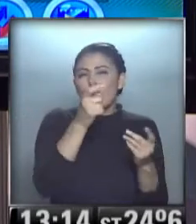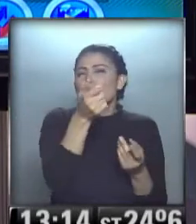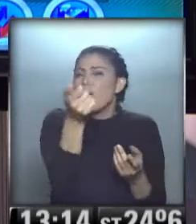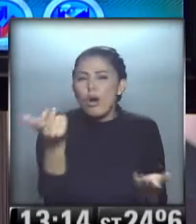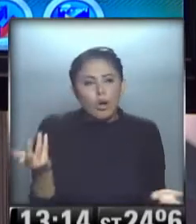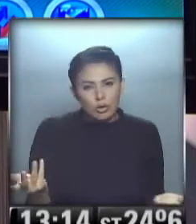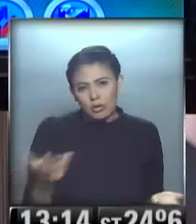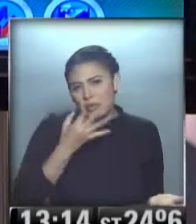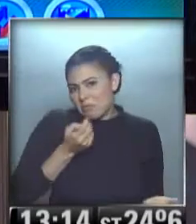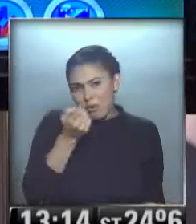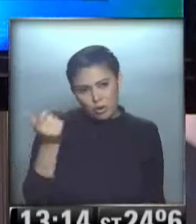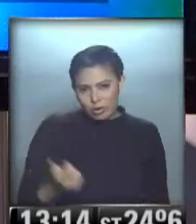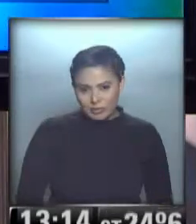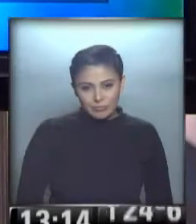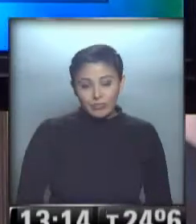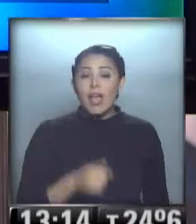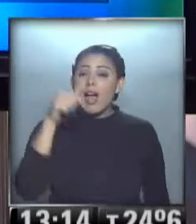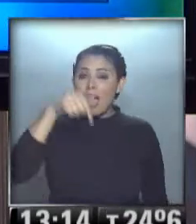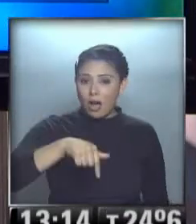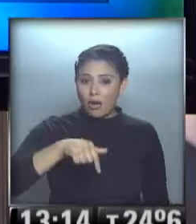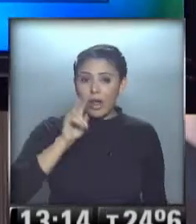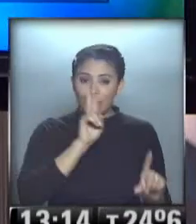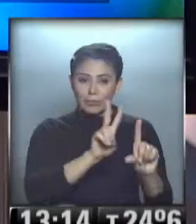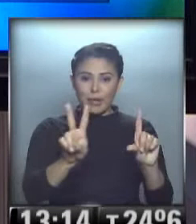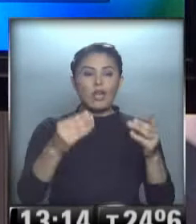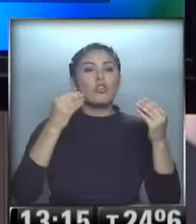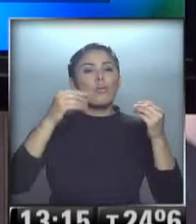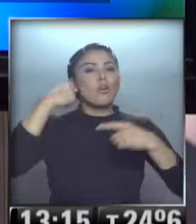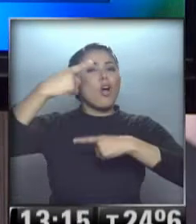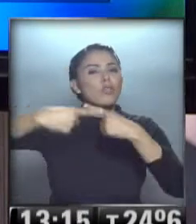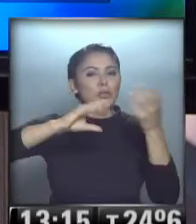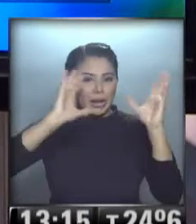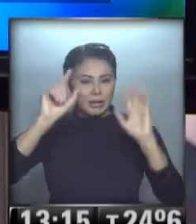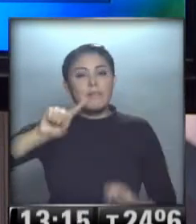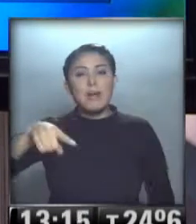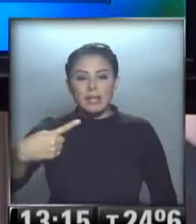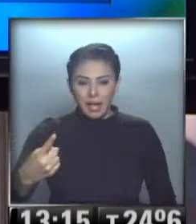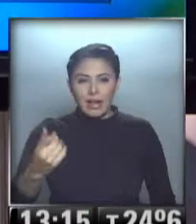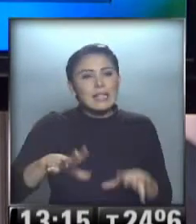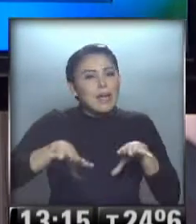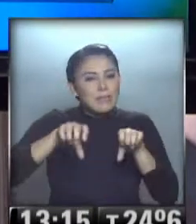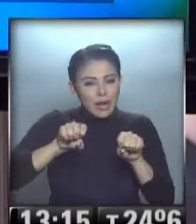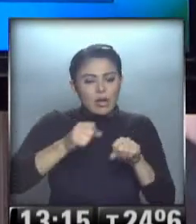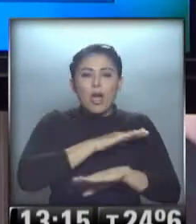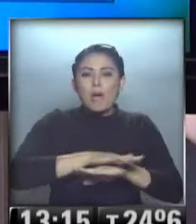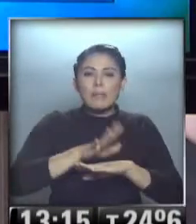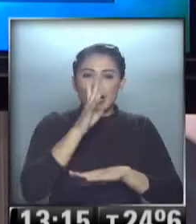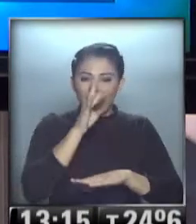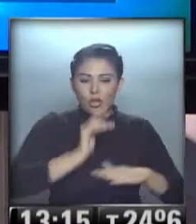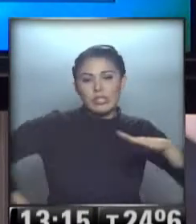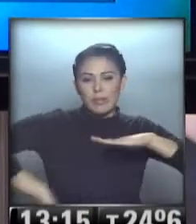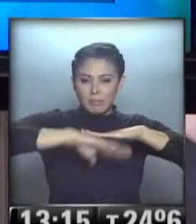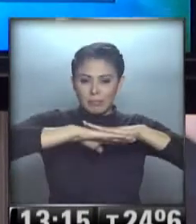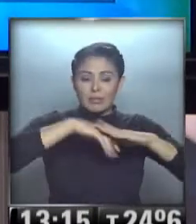nubosidad, pero realmente muy poquito. Nos vamos aquí a ver el pronóstico extendido para mañana, bien tempranito, la mínima 14, la